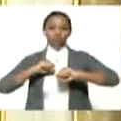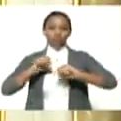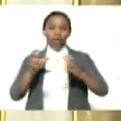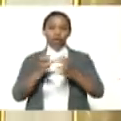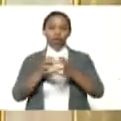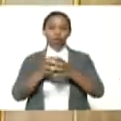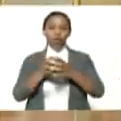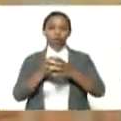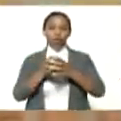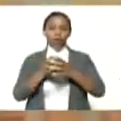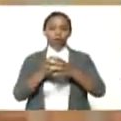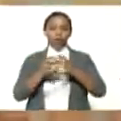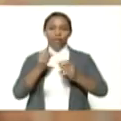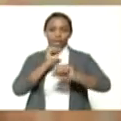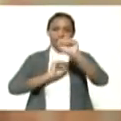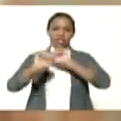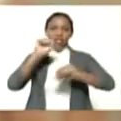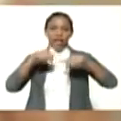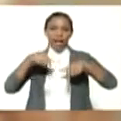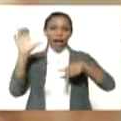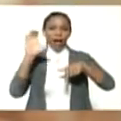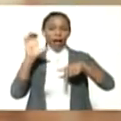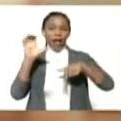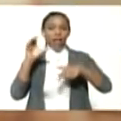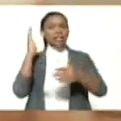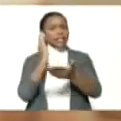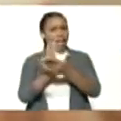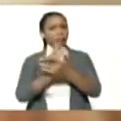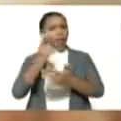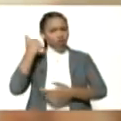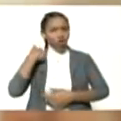sindical de Caracas. Siempre lo recordaba,